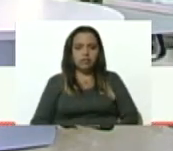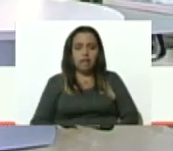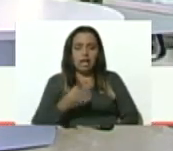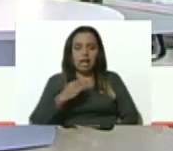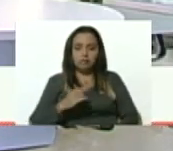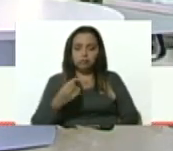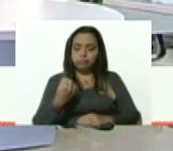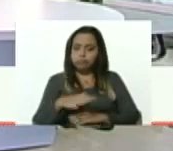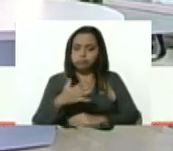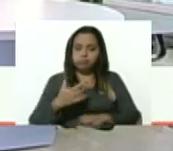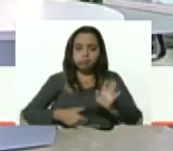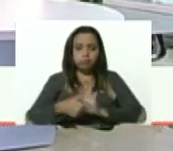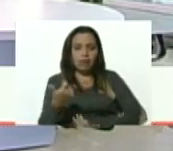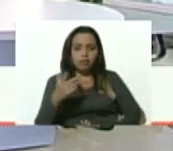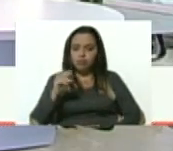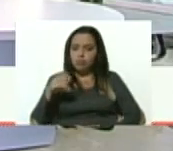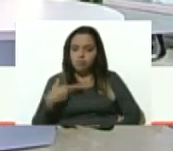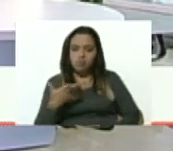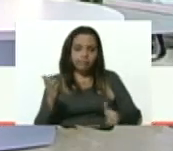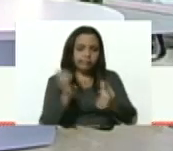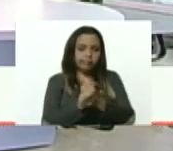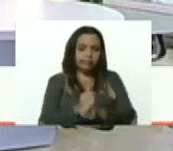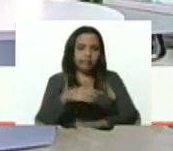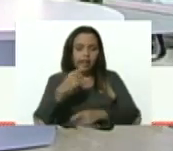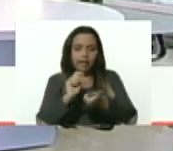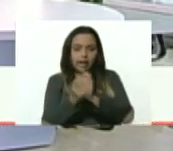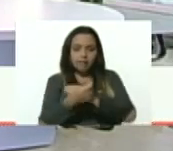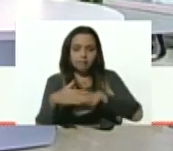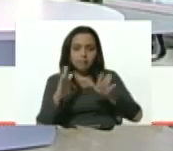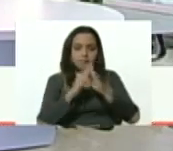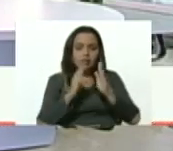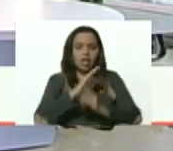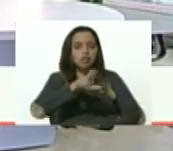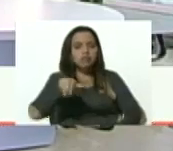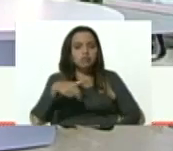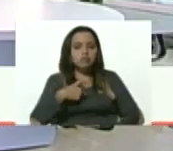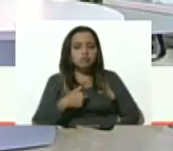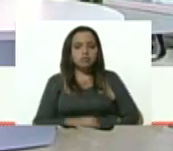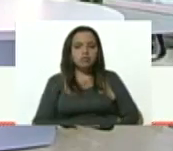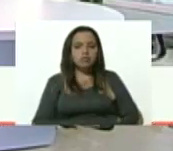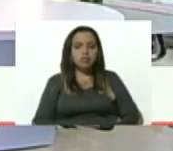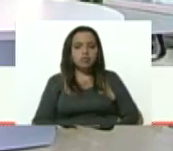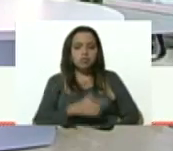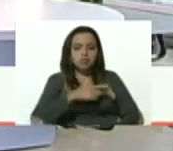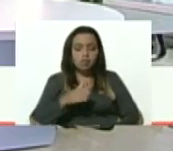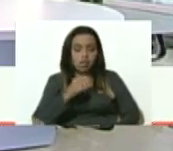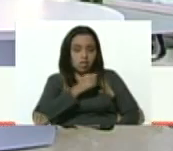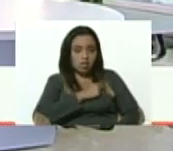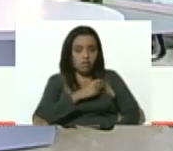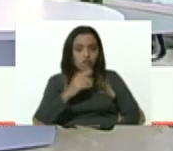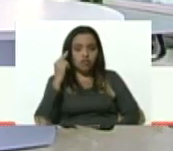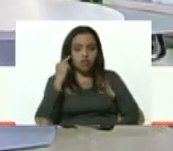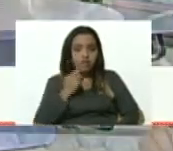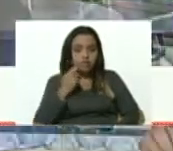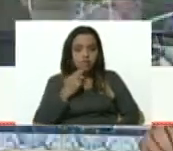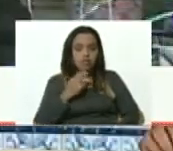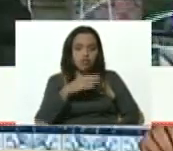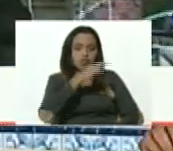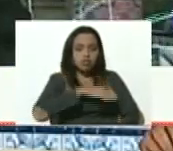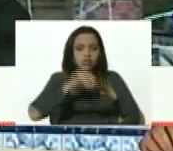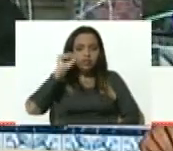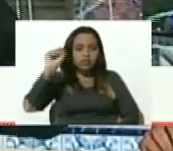especulativa inalcanzable convierte la vivienda. Y nosotros, cristianos, bolivarianos,